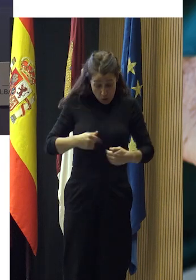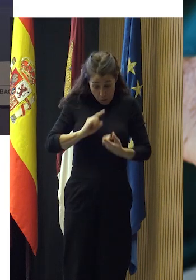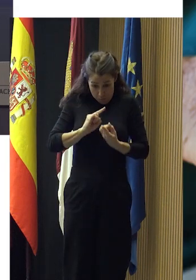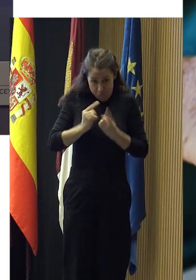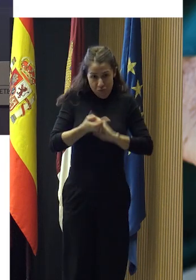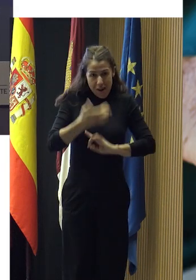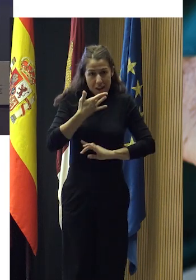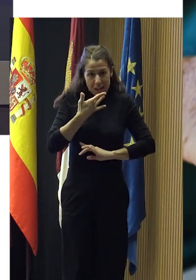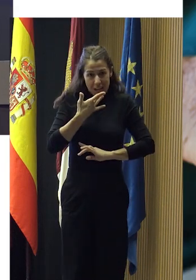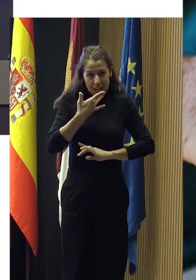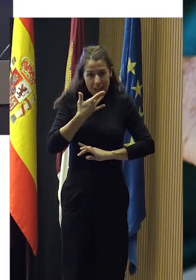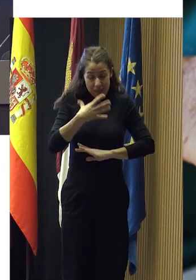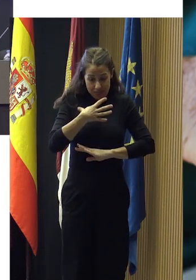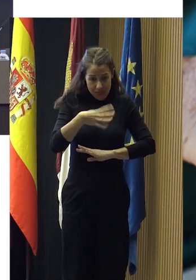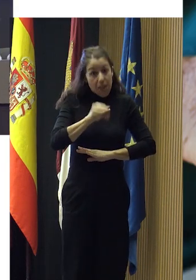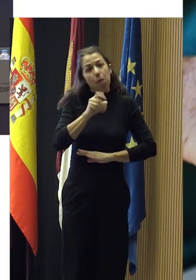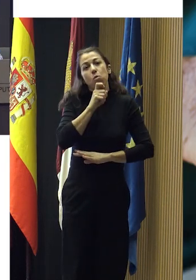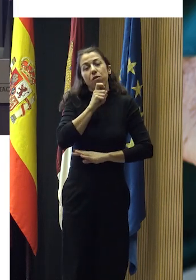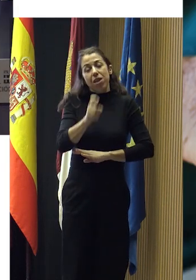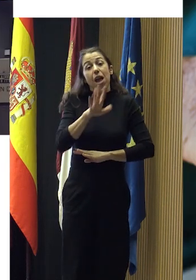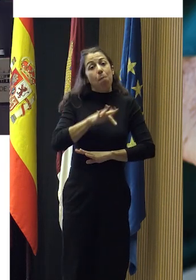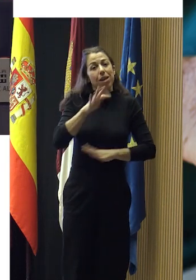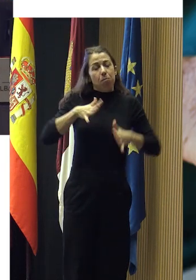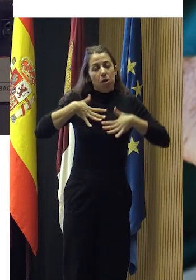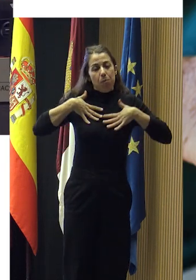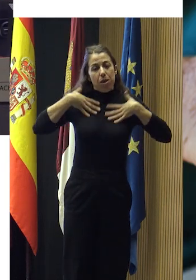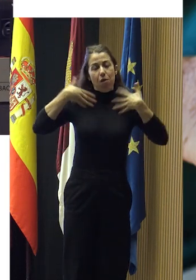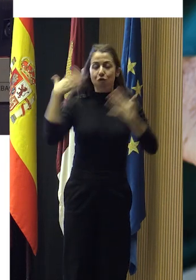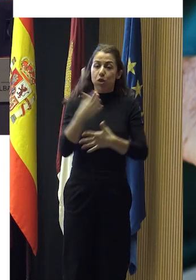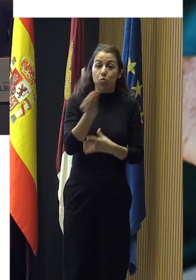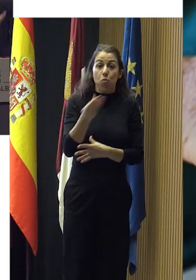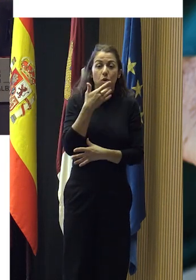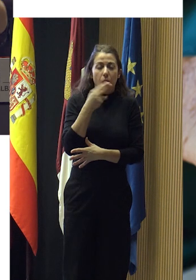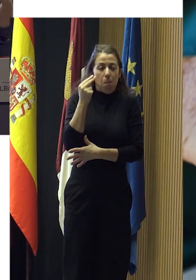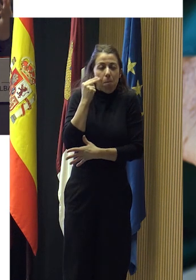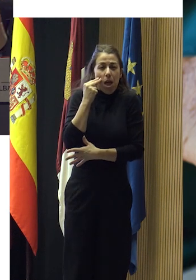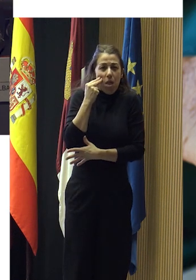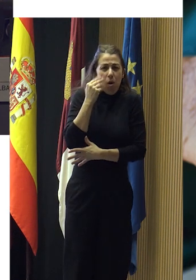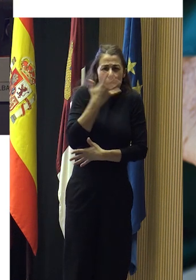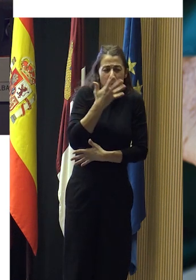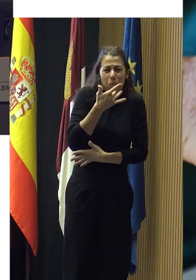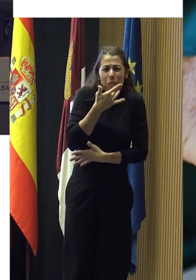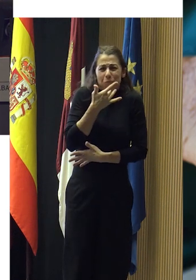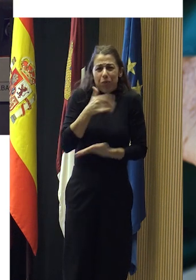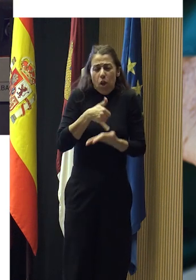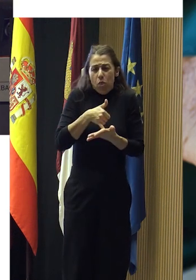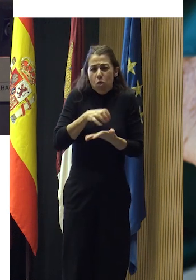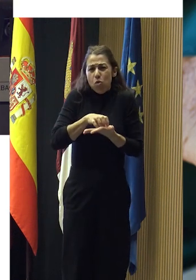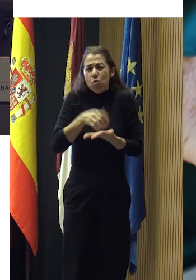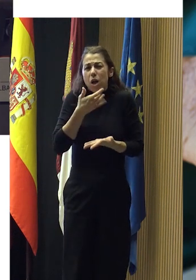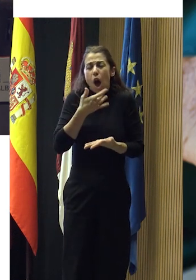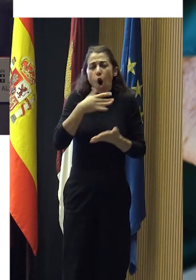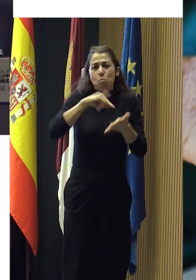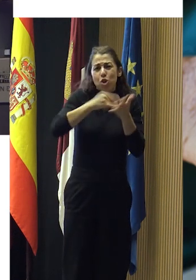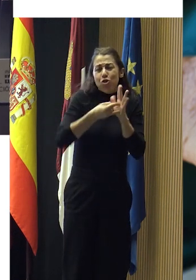ellos. Además, también tiene un impacto emocional muy fuerte, porque provoca miedo, incertidumbre, altera tus proyectos